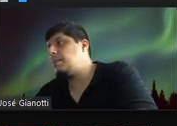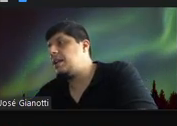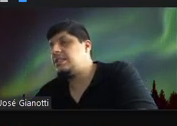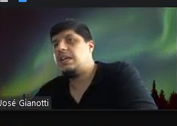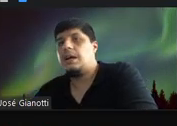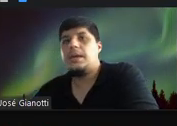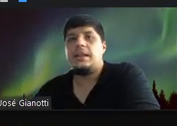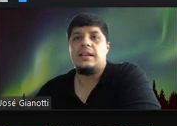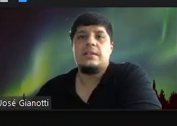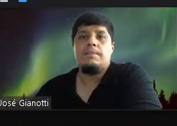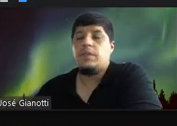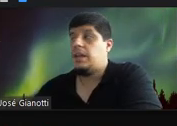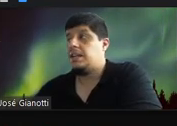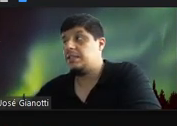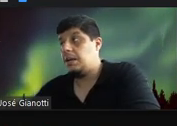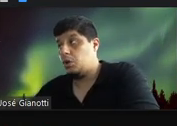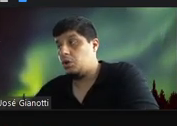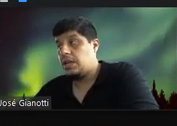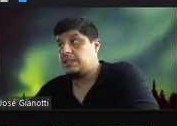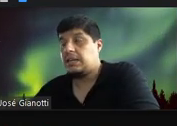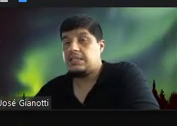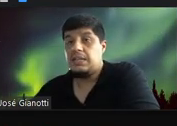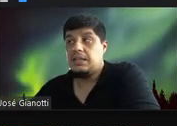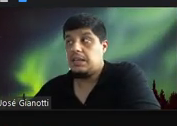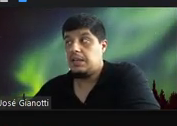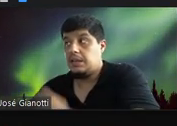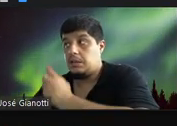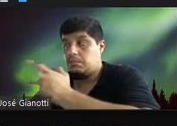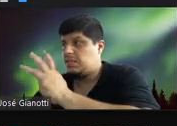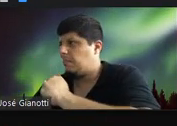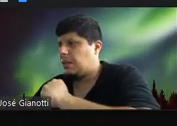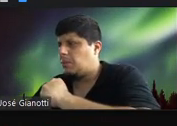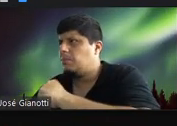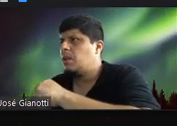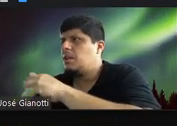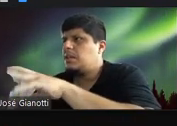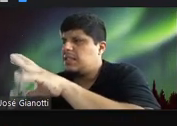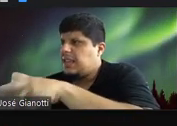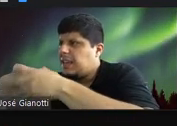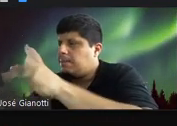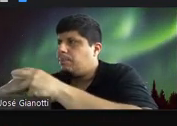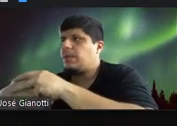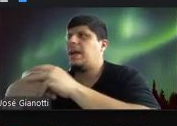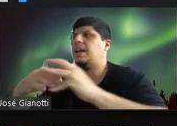playas permanecen abiertas. En extremos, donde ya se resiente, perdón,